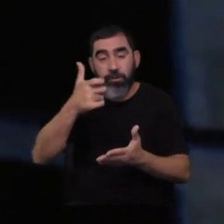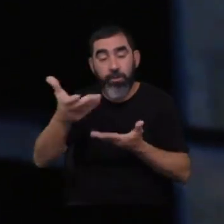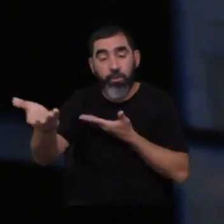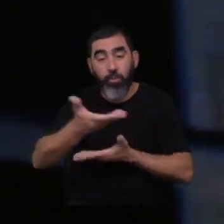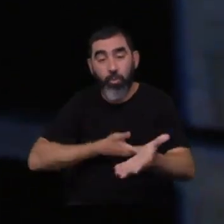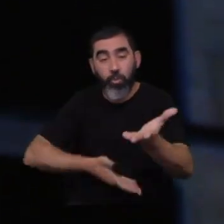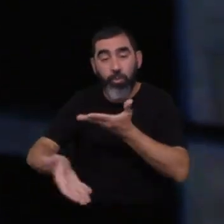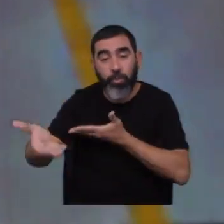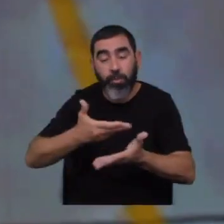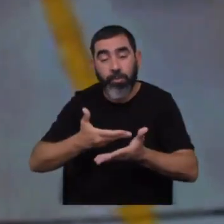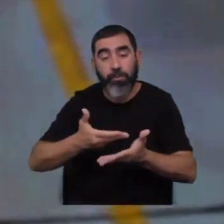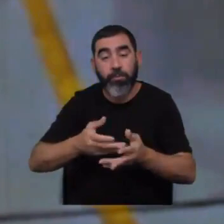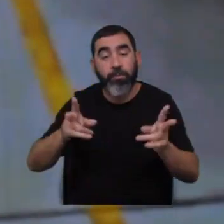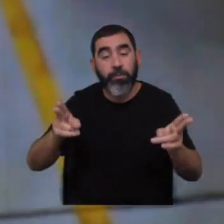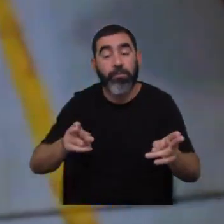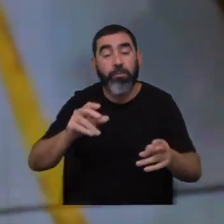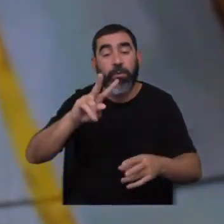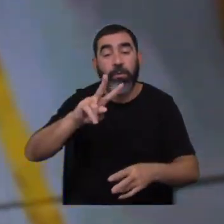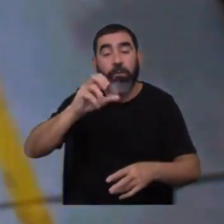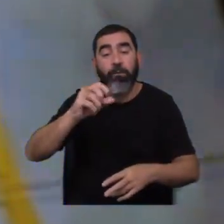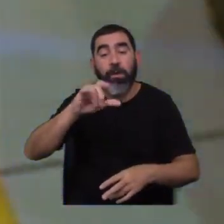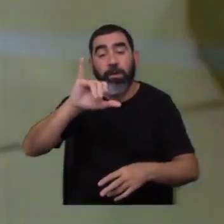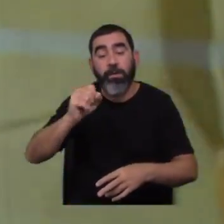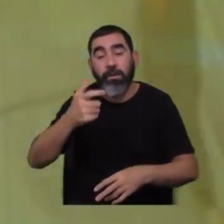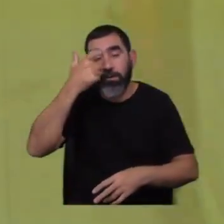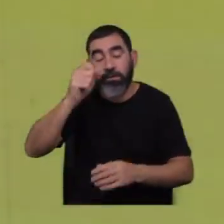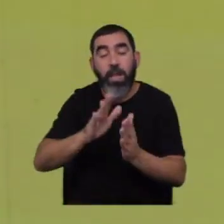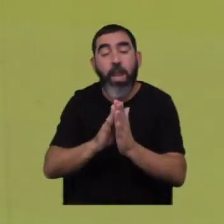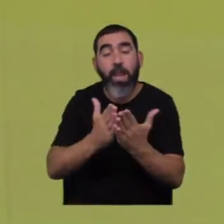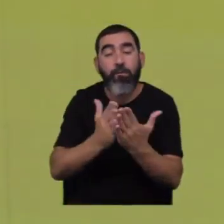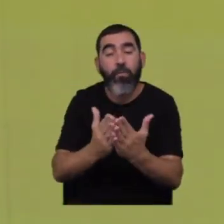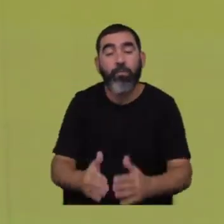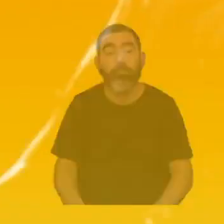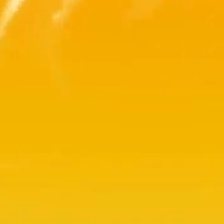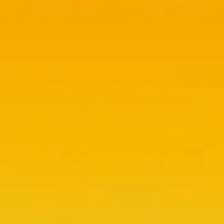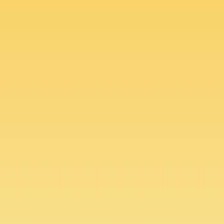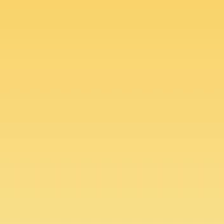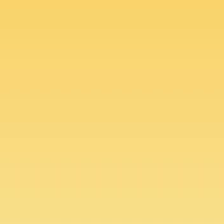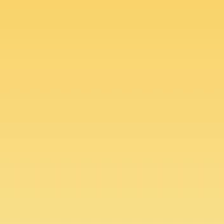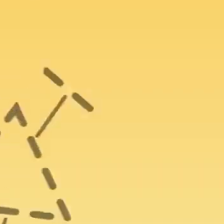compartiendo el segmento que nos trae Valeria Tanco, Ciencia y Libros.